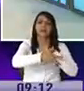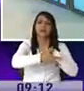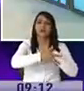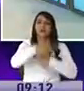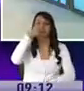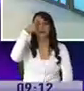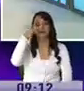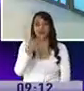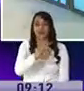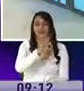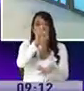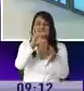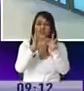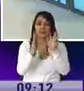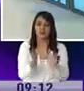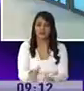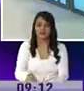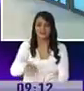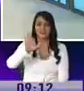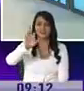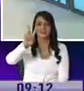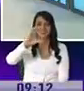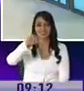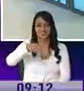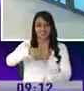directo para Televicentro